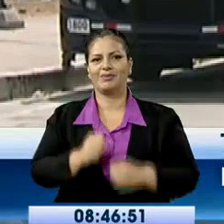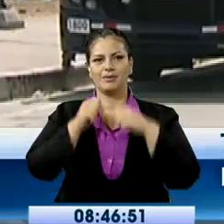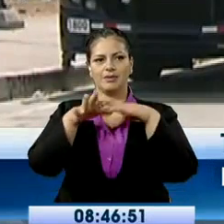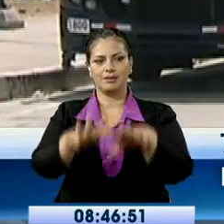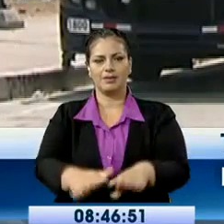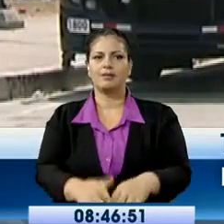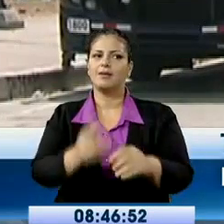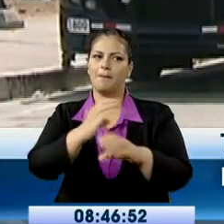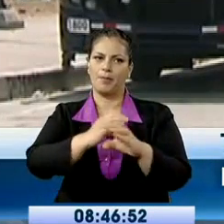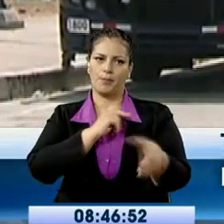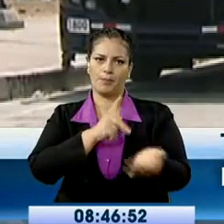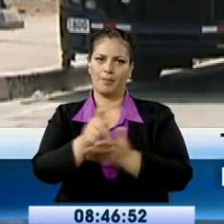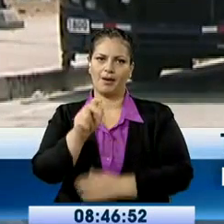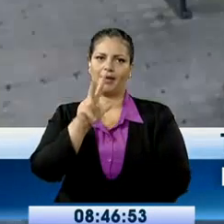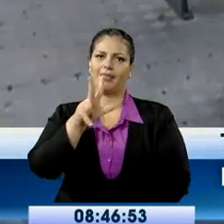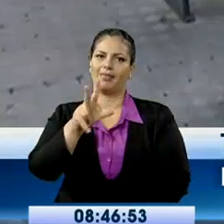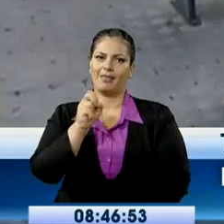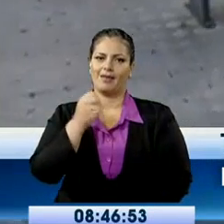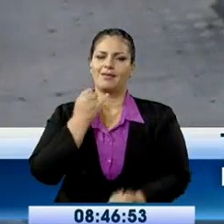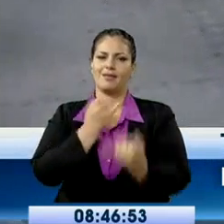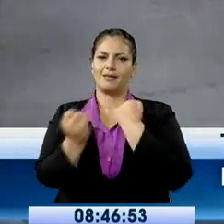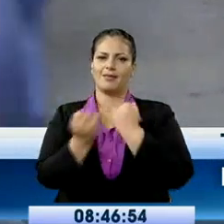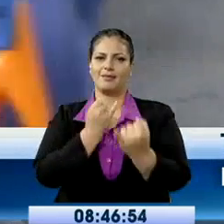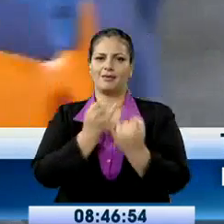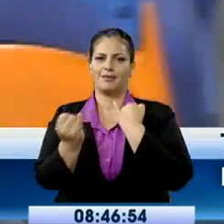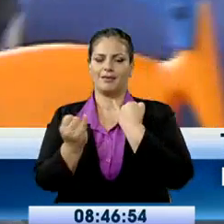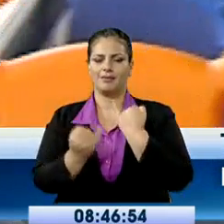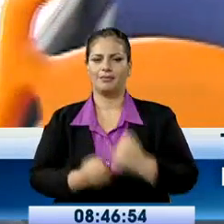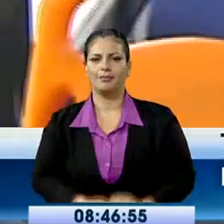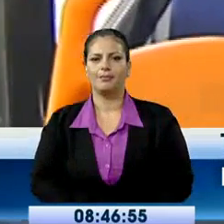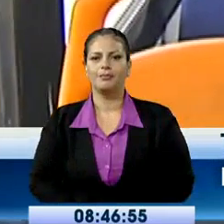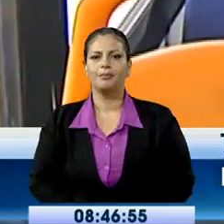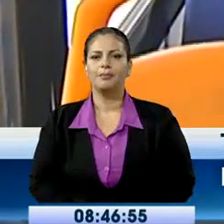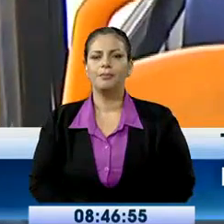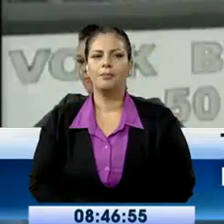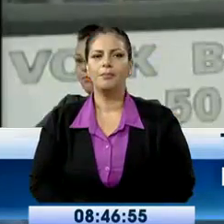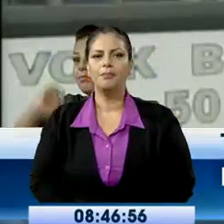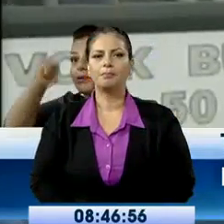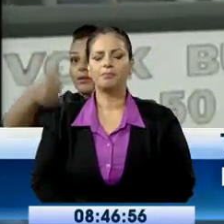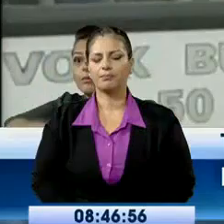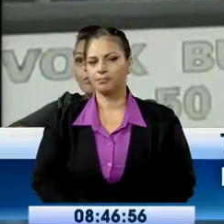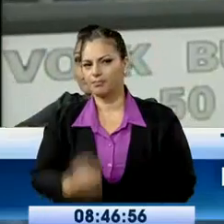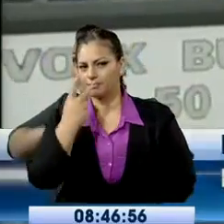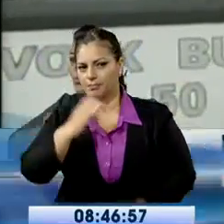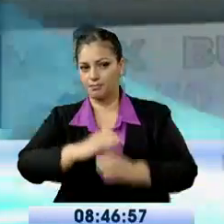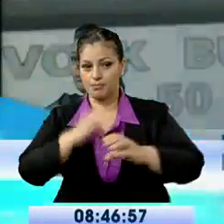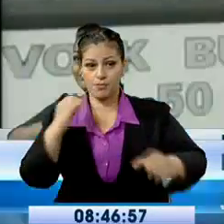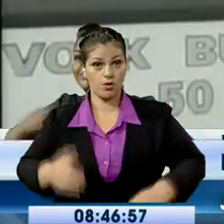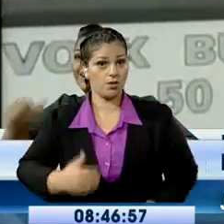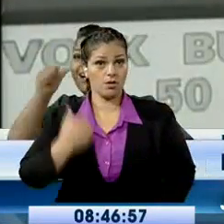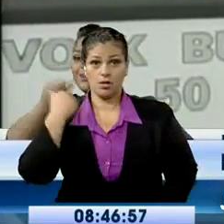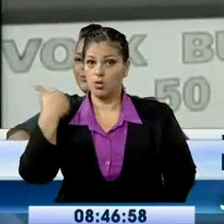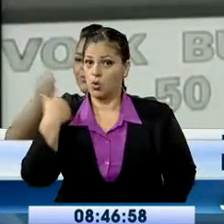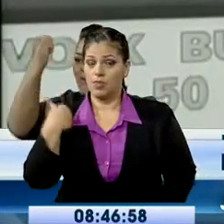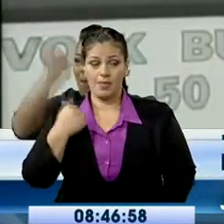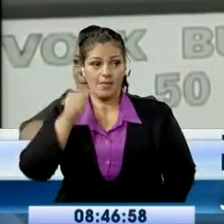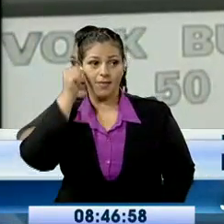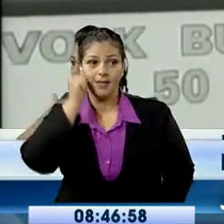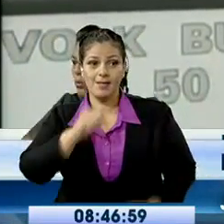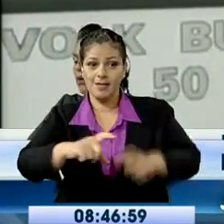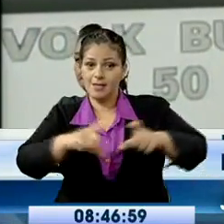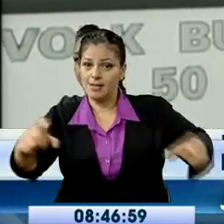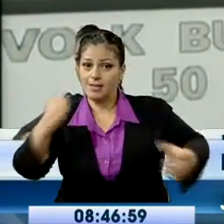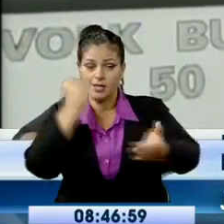se incrementaría de 25 a 30 centavos de dólar. Aquel bus que no tenga pegado el RUAT no debe circular, sino